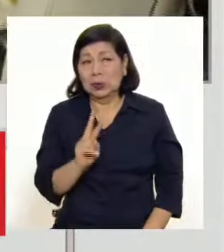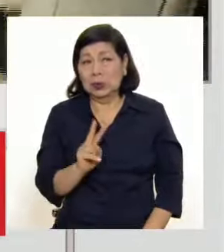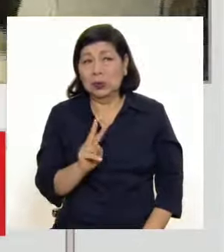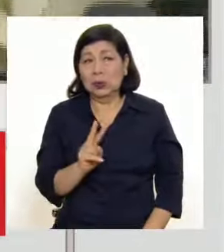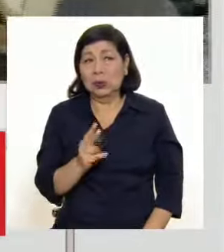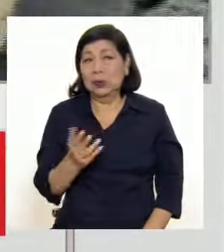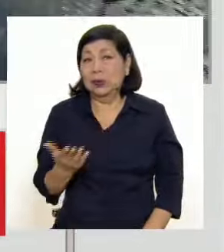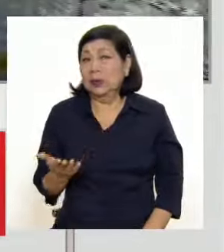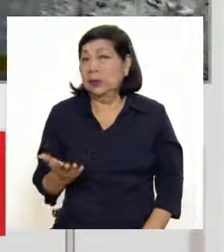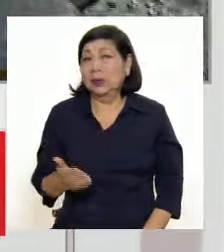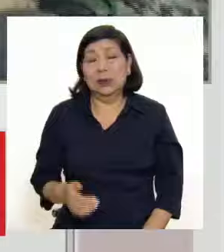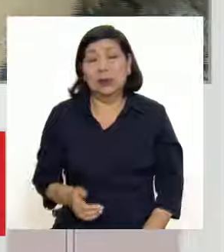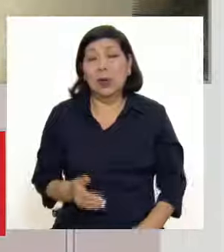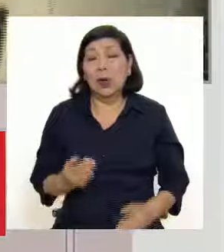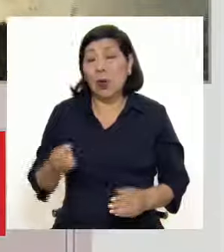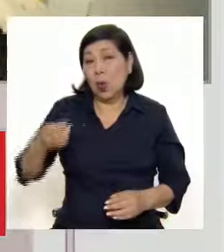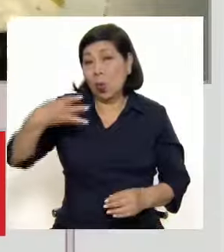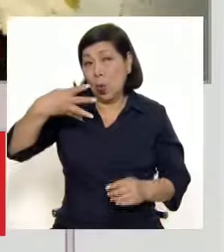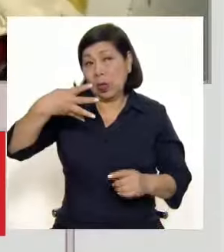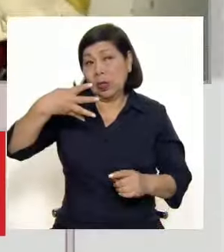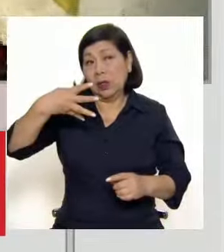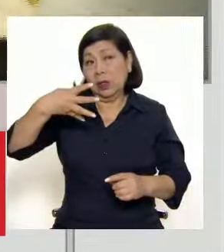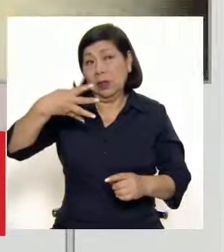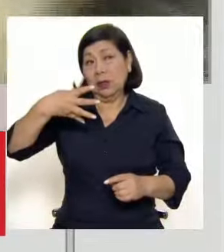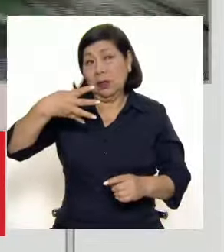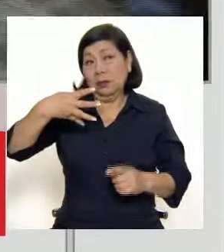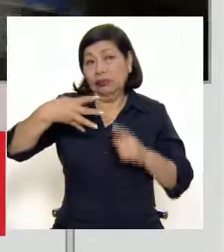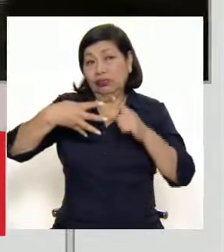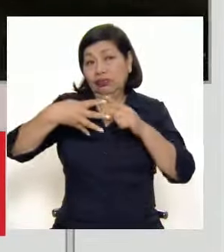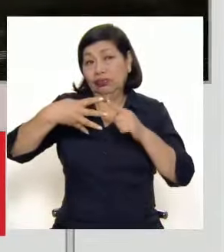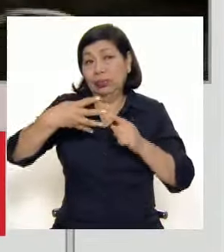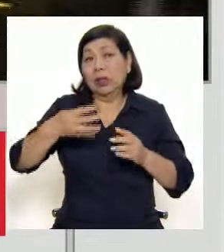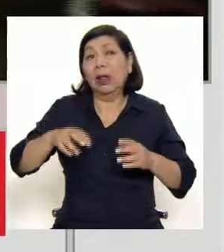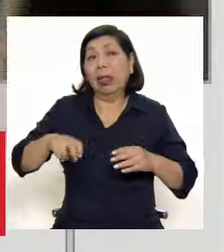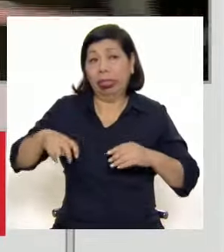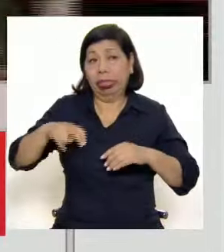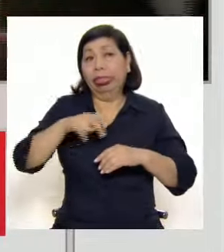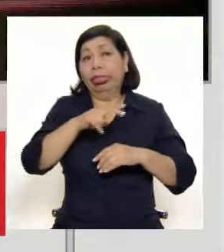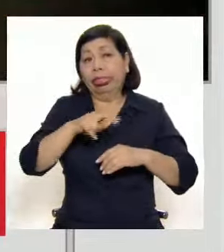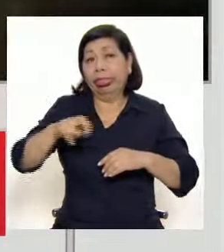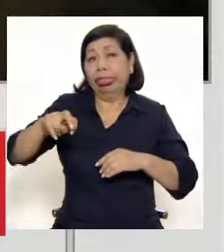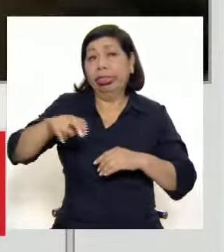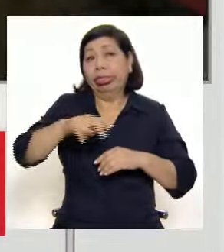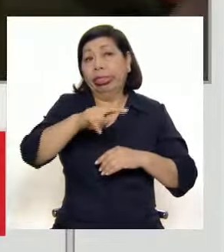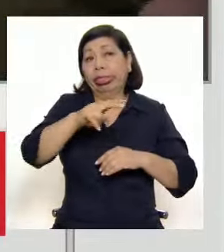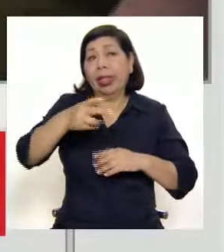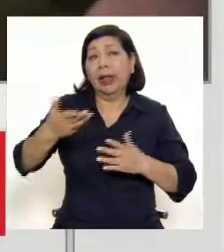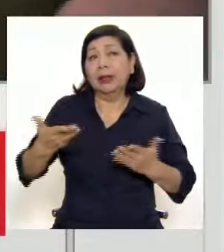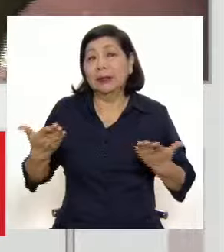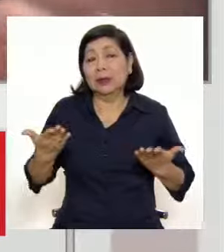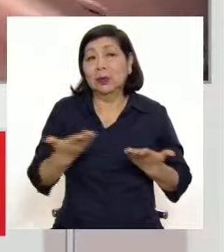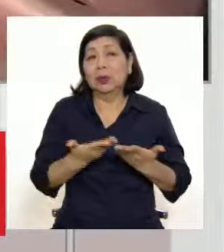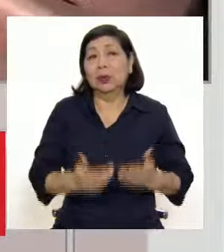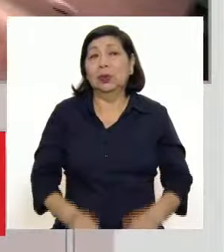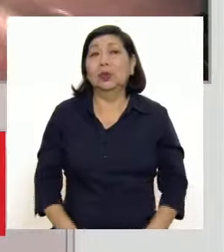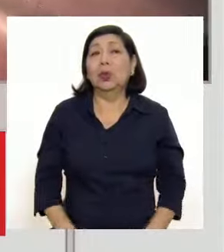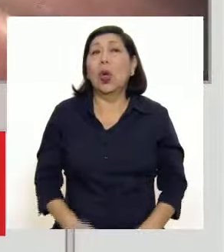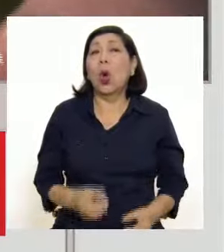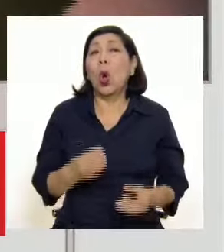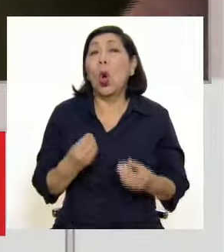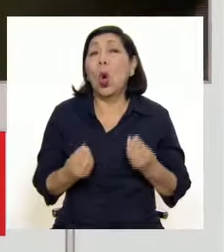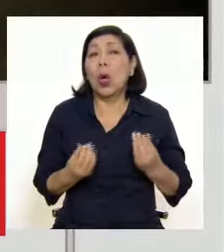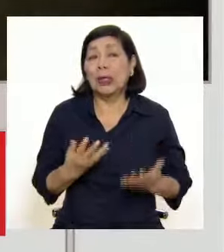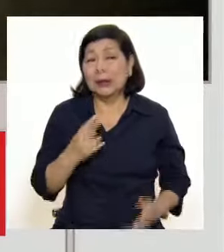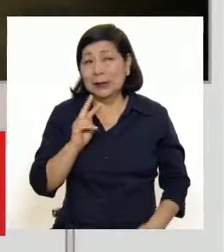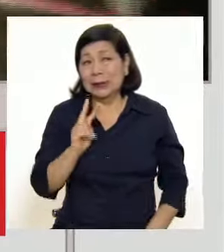entrando al cuarto piso. Hemos subido las escaleras para poder llevar a ustedes cómo